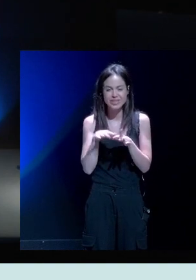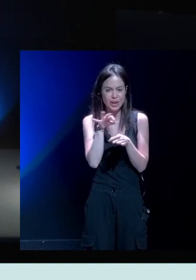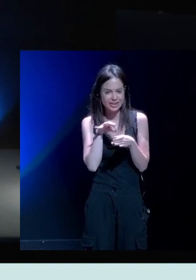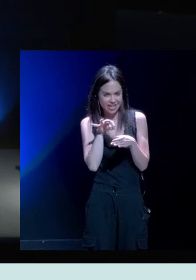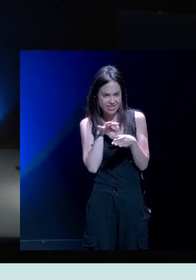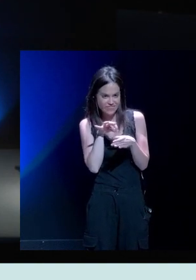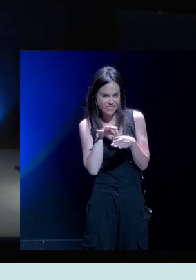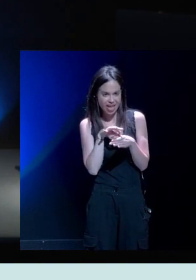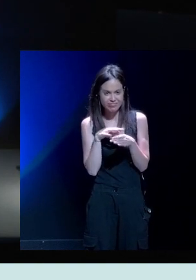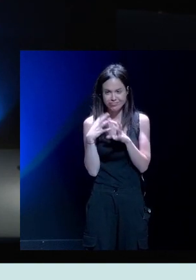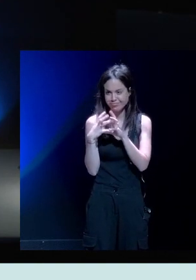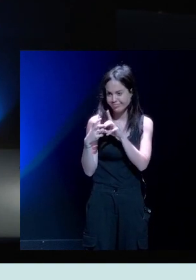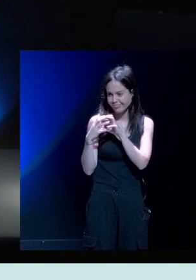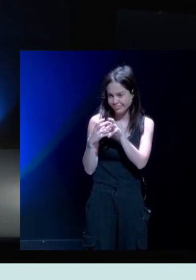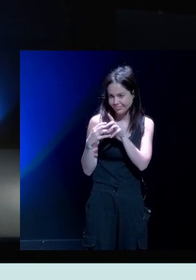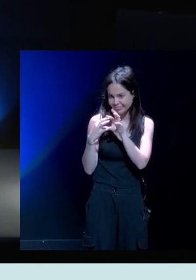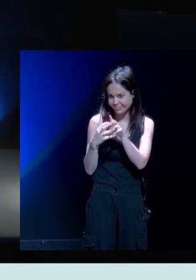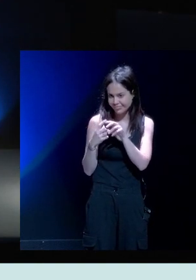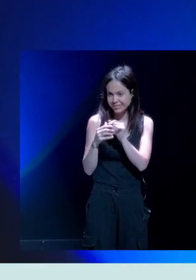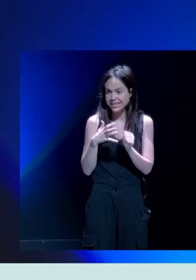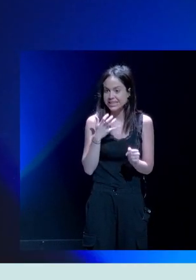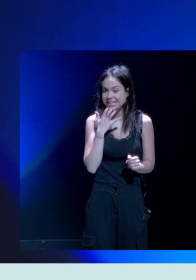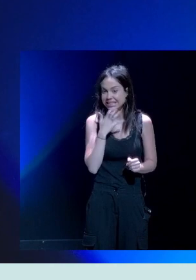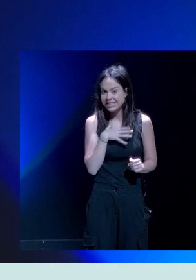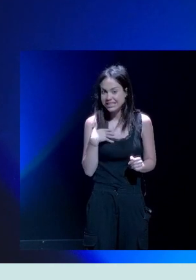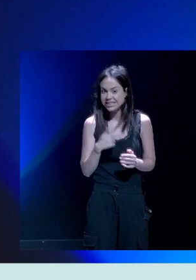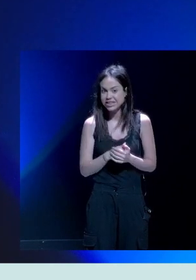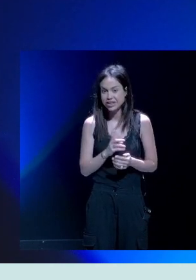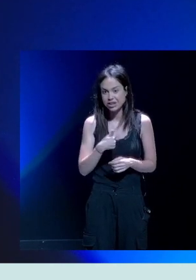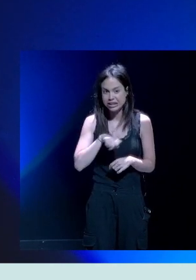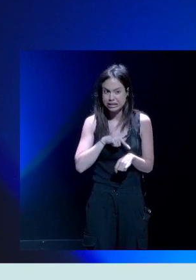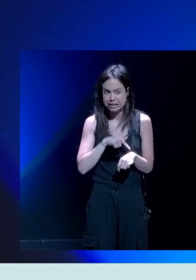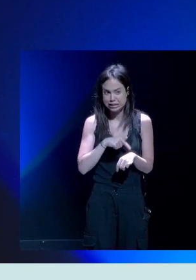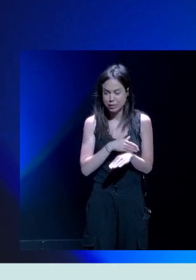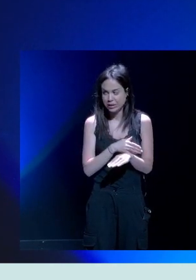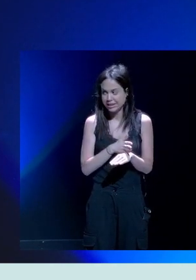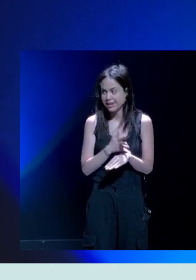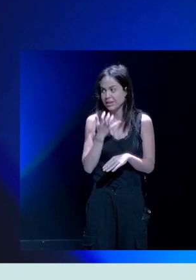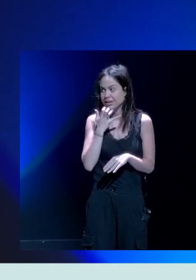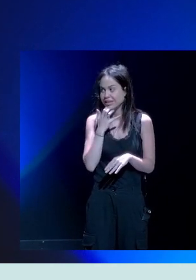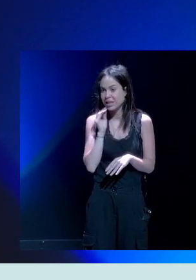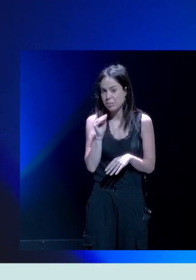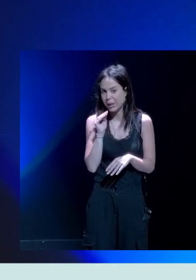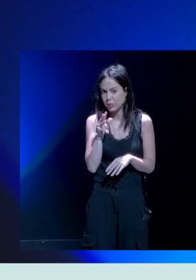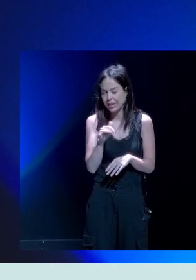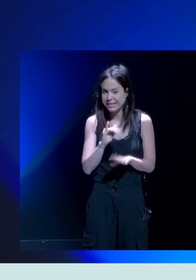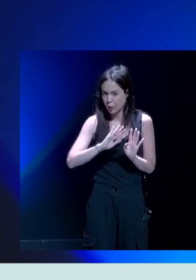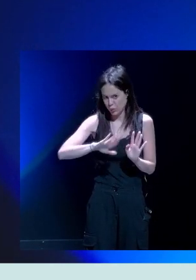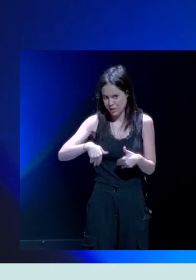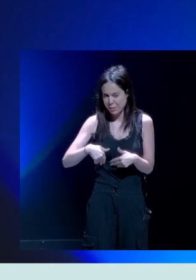cafecito, intercambiando impresiones si lo desean. Vamos un poquito de tiempo pasaditas, pero bueno, si hay alguna pregunta más, dejamos una